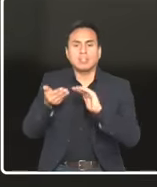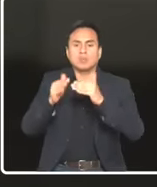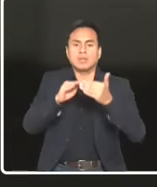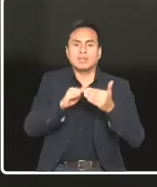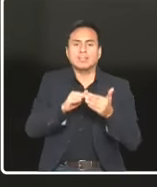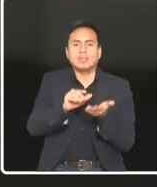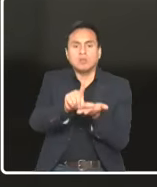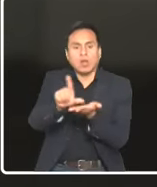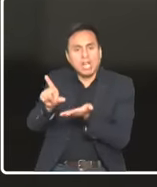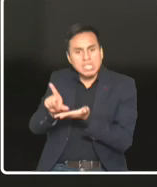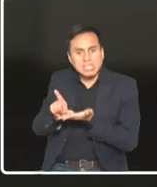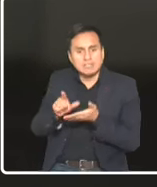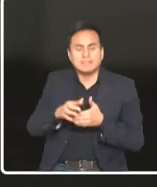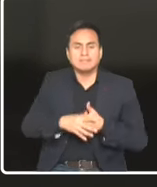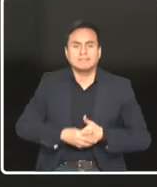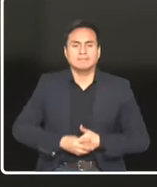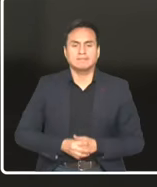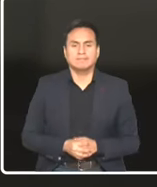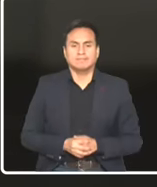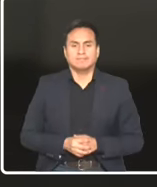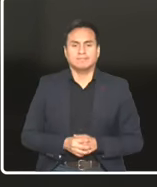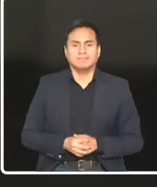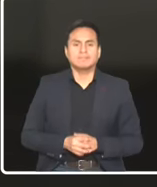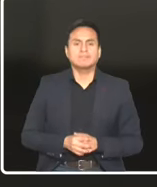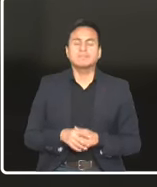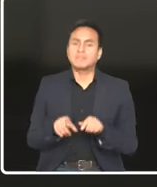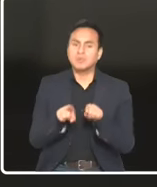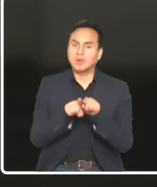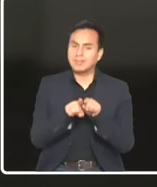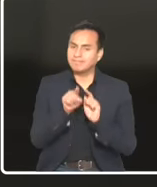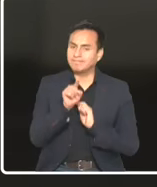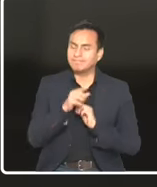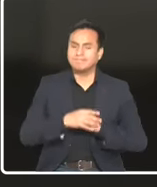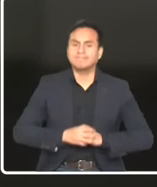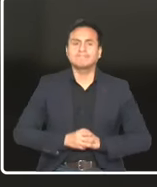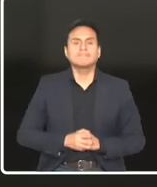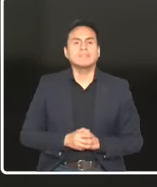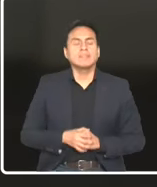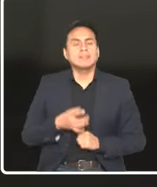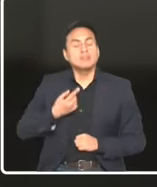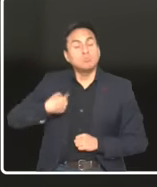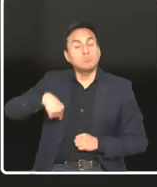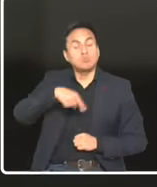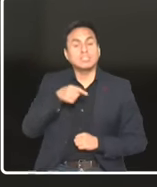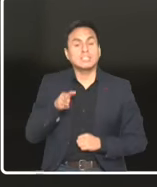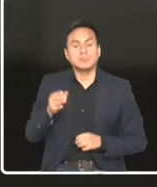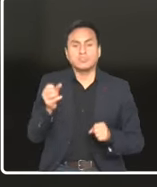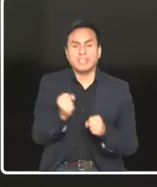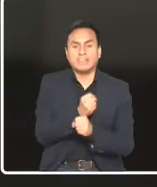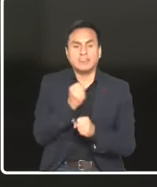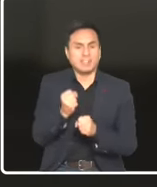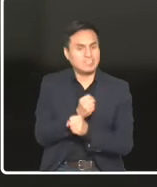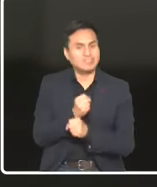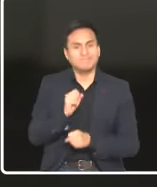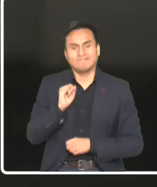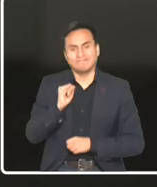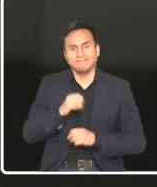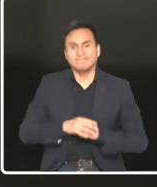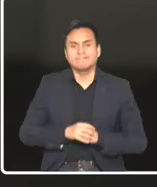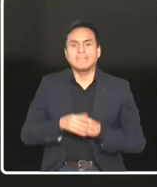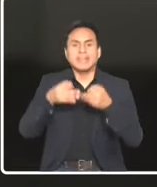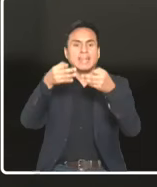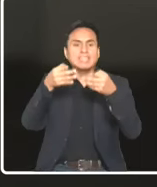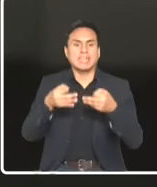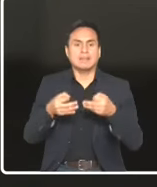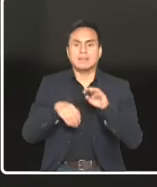comunidades locales Igualmente tenemos que seguir trabajando para